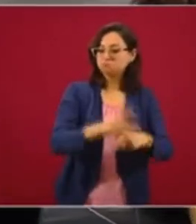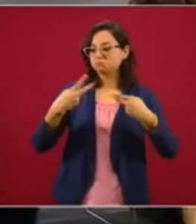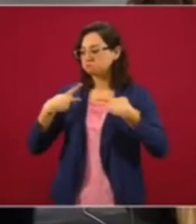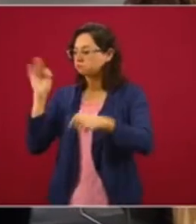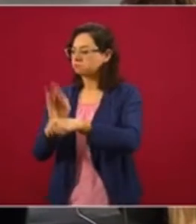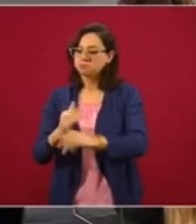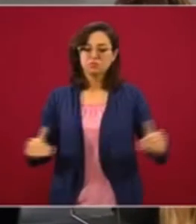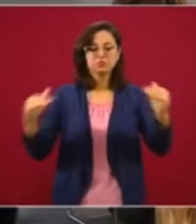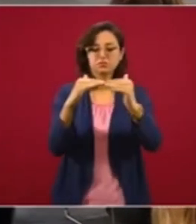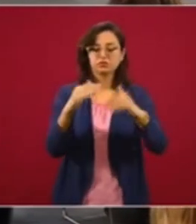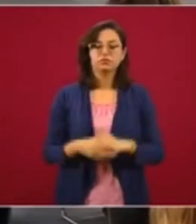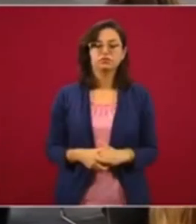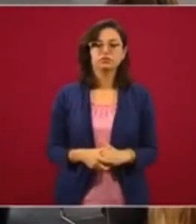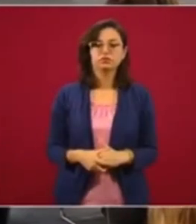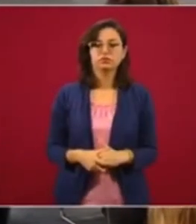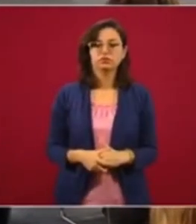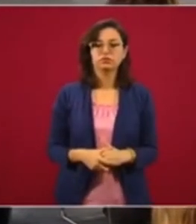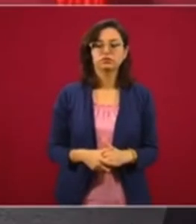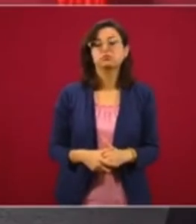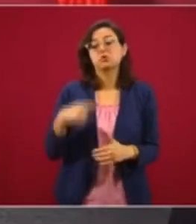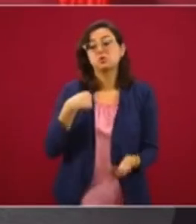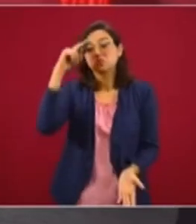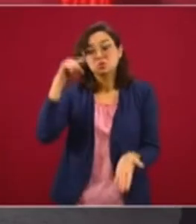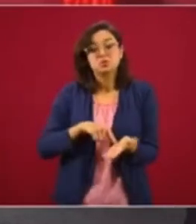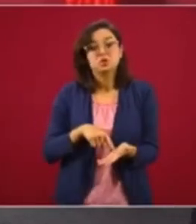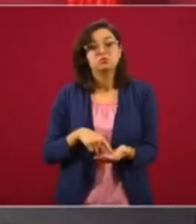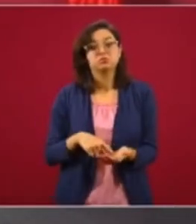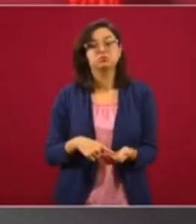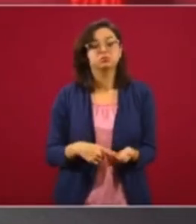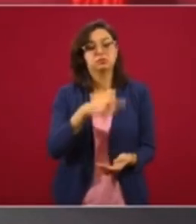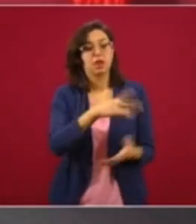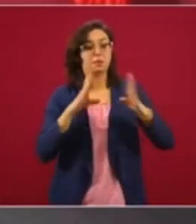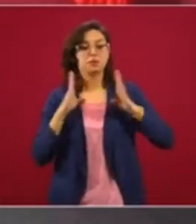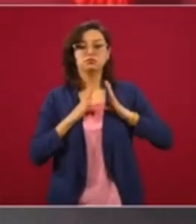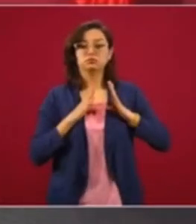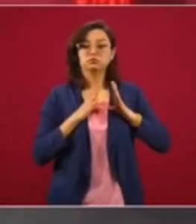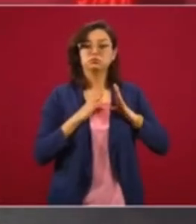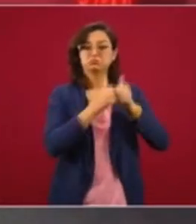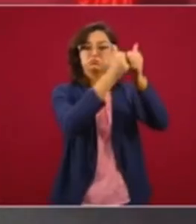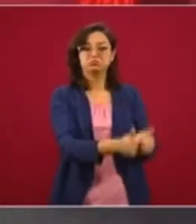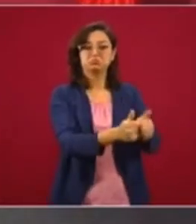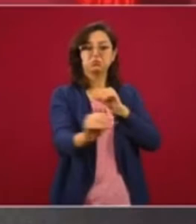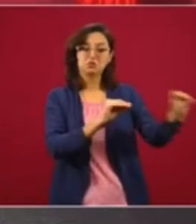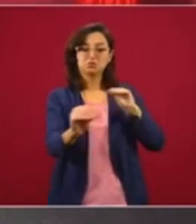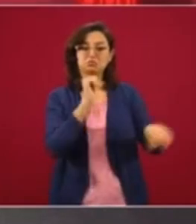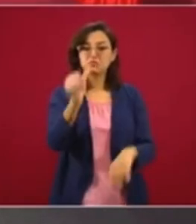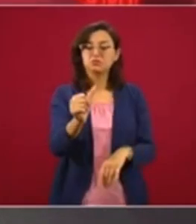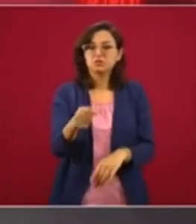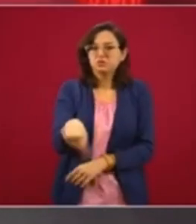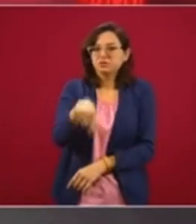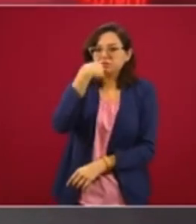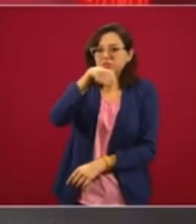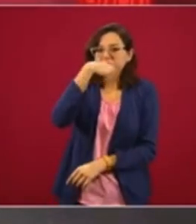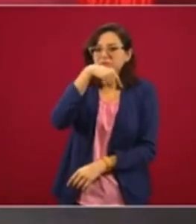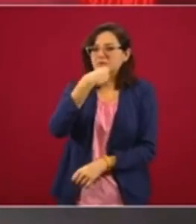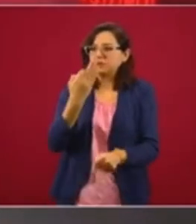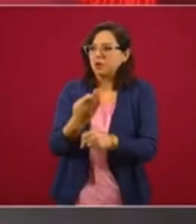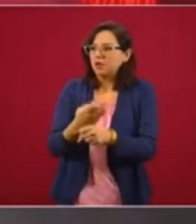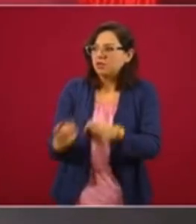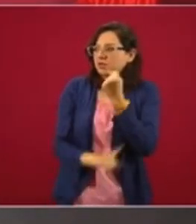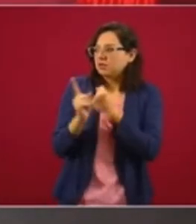Se estaba desaprovechando la utilización de estas instituciones para atender el principal